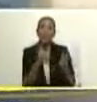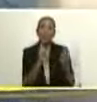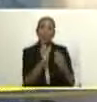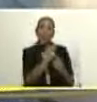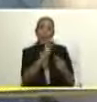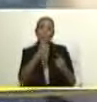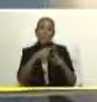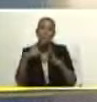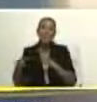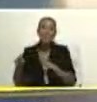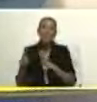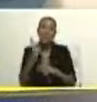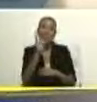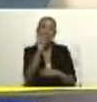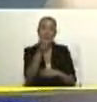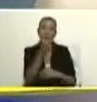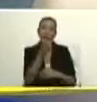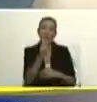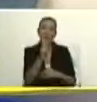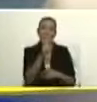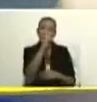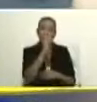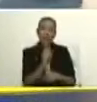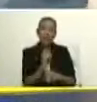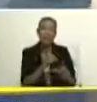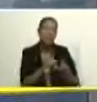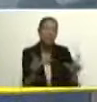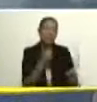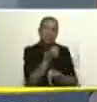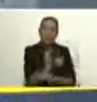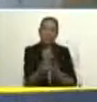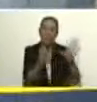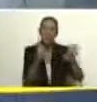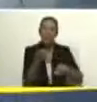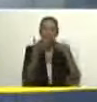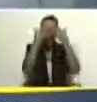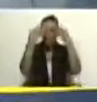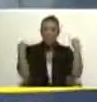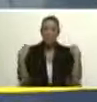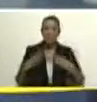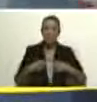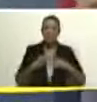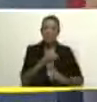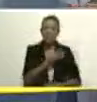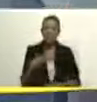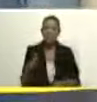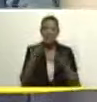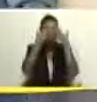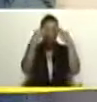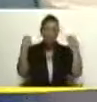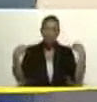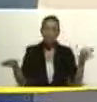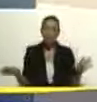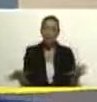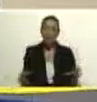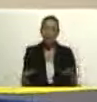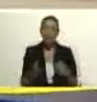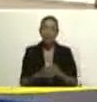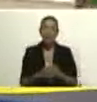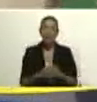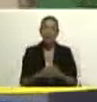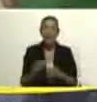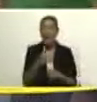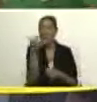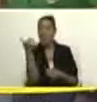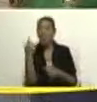aquí unidas. ¿Salieron de sexto grado todito? Acaban de salir. ¿Ya se olvidaron del sexto grado? Sí. No, allá en el salón